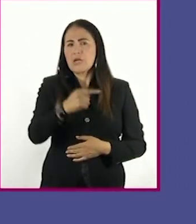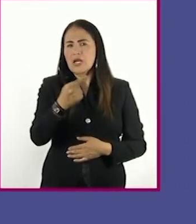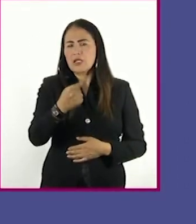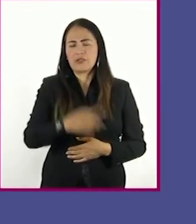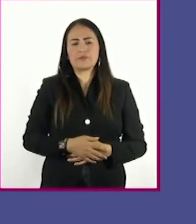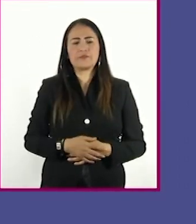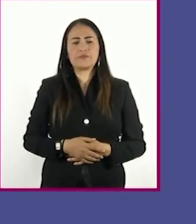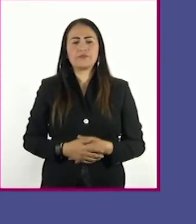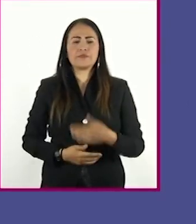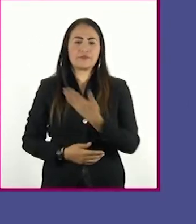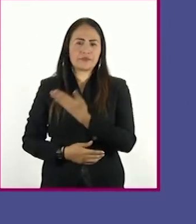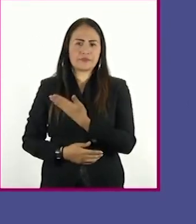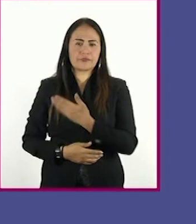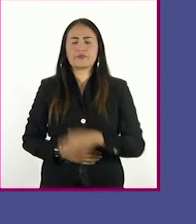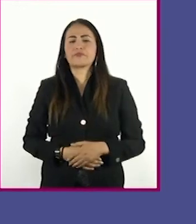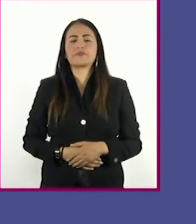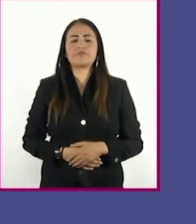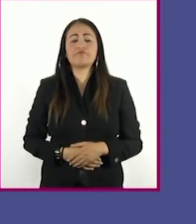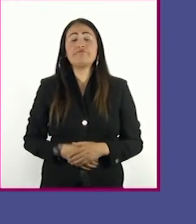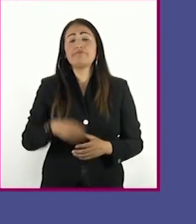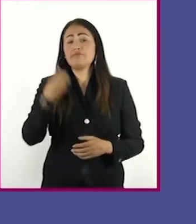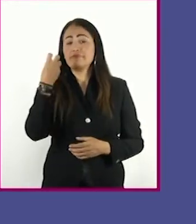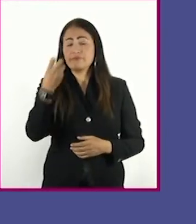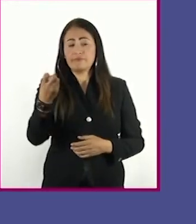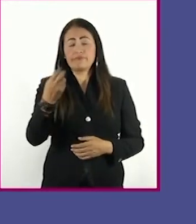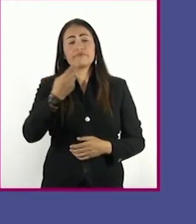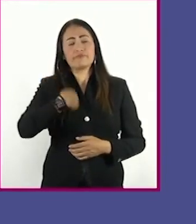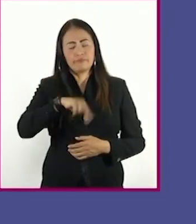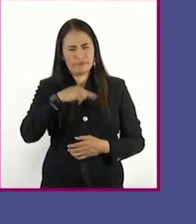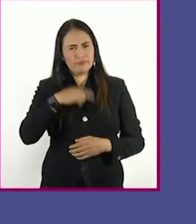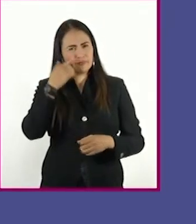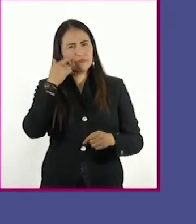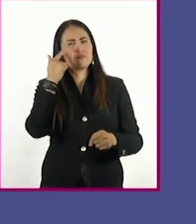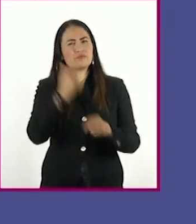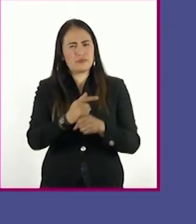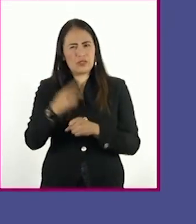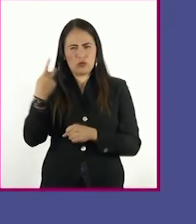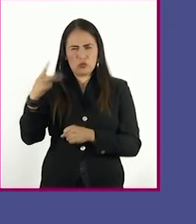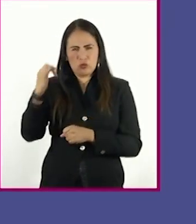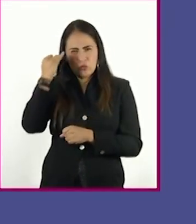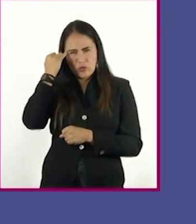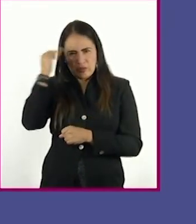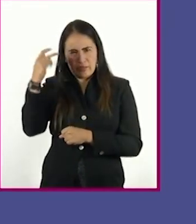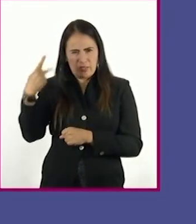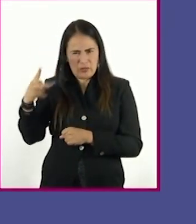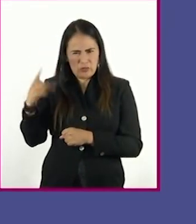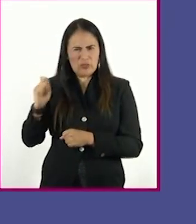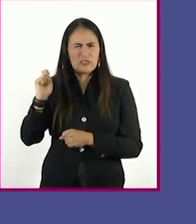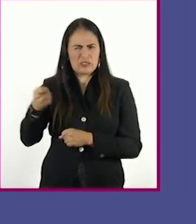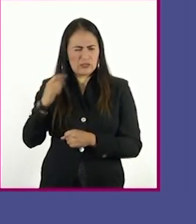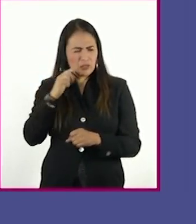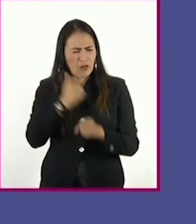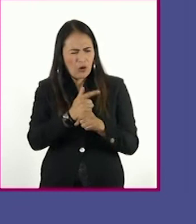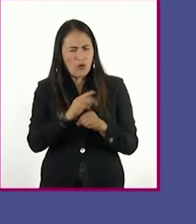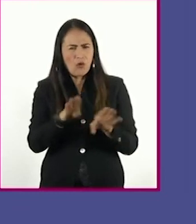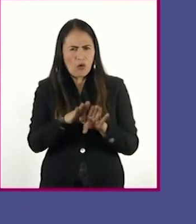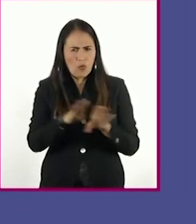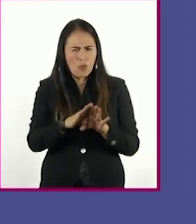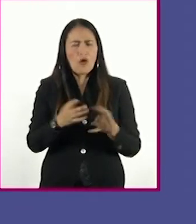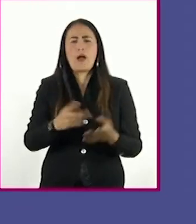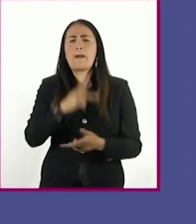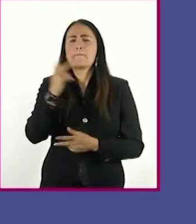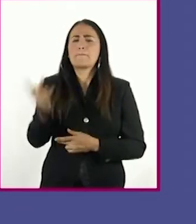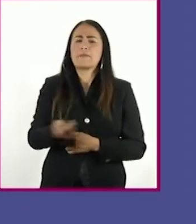El propósito del texto es otro elemento para identificar la postura del autor. Se puede identificar respondiendo la